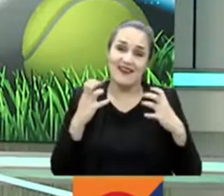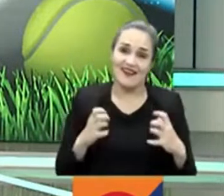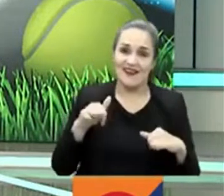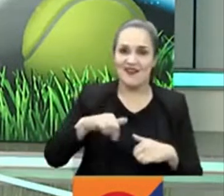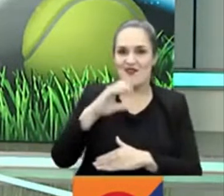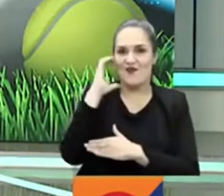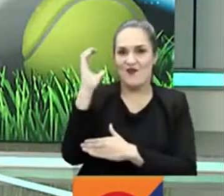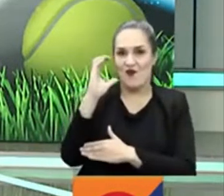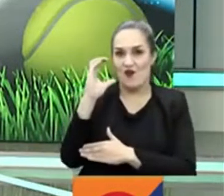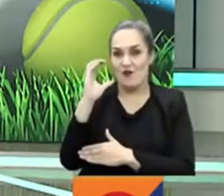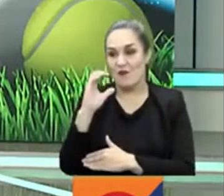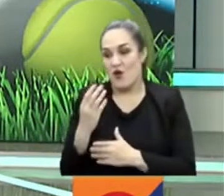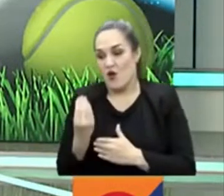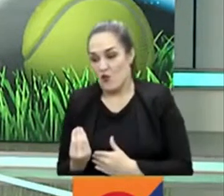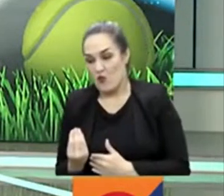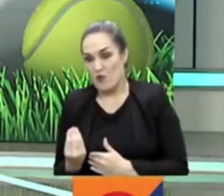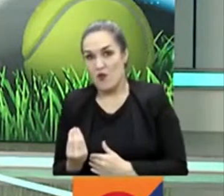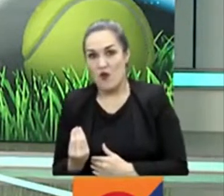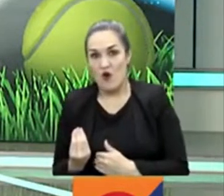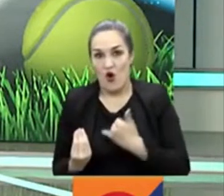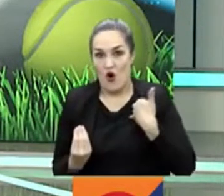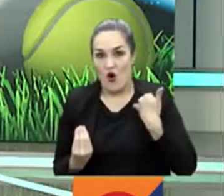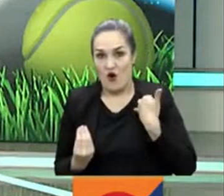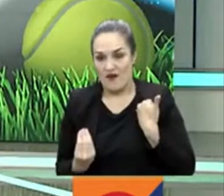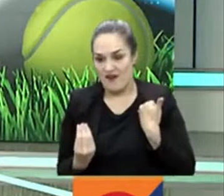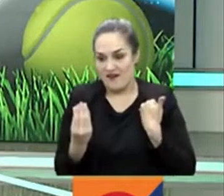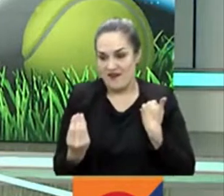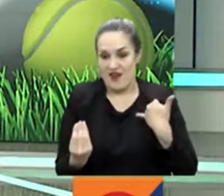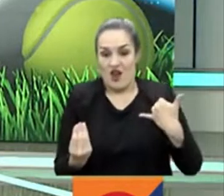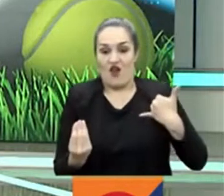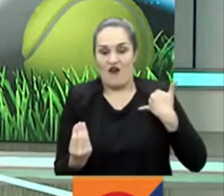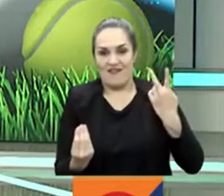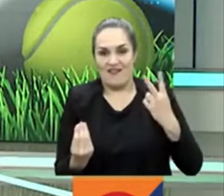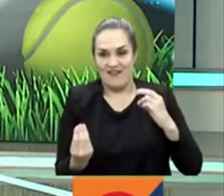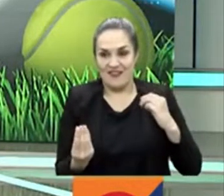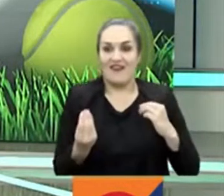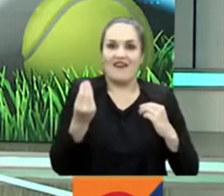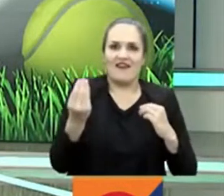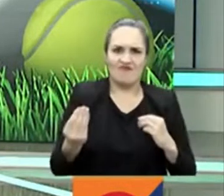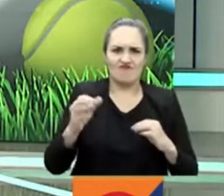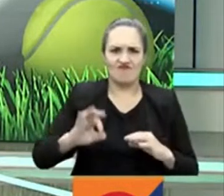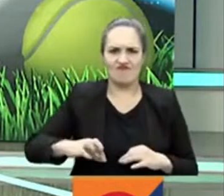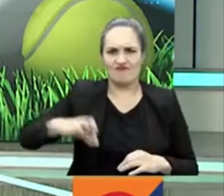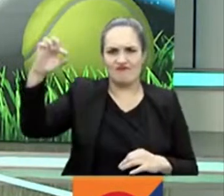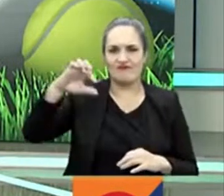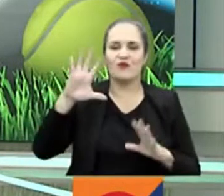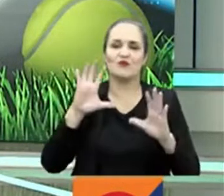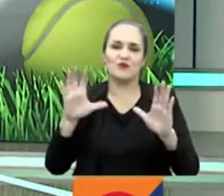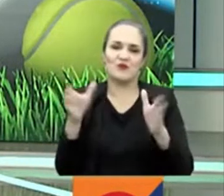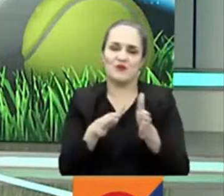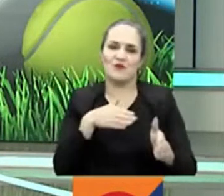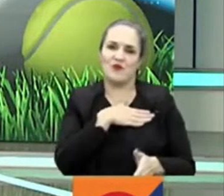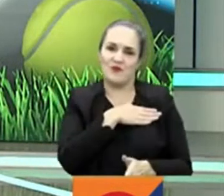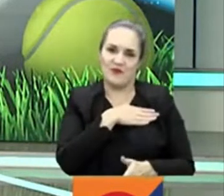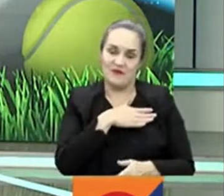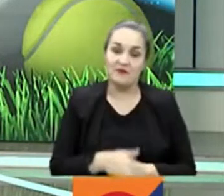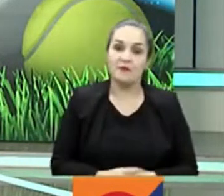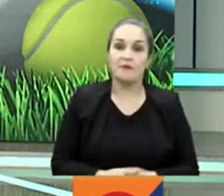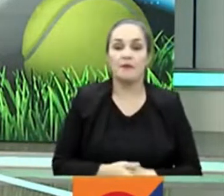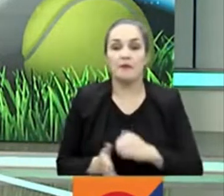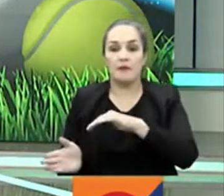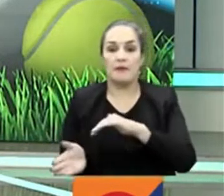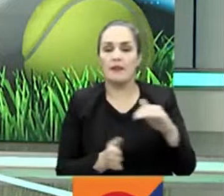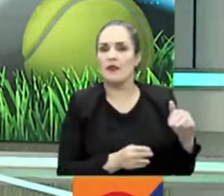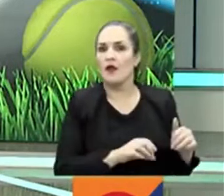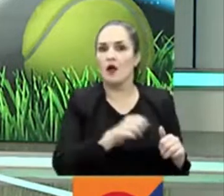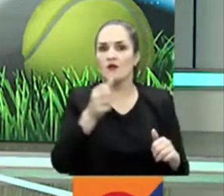las selecciones también sub-17 y sub-20 que estarán en el Mundial y obviamente este equipo femenino en los Juegos Bolivarianos. Bueno, hablemos ahora de